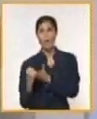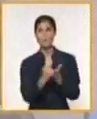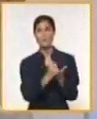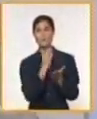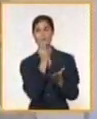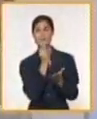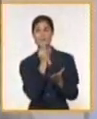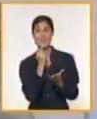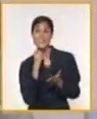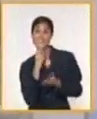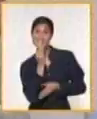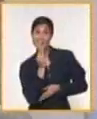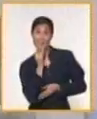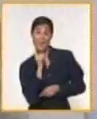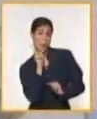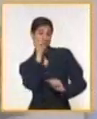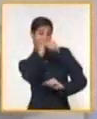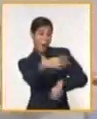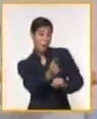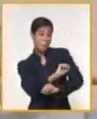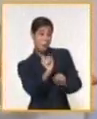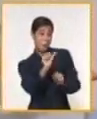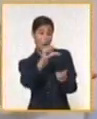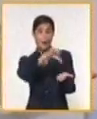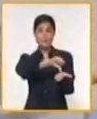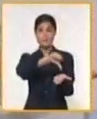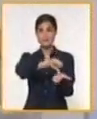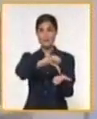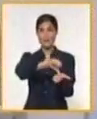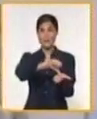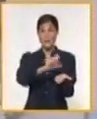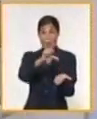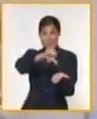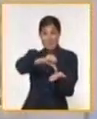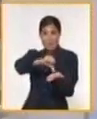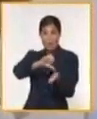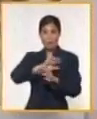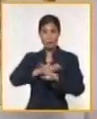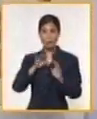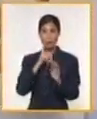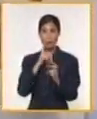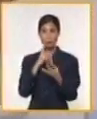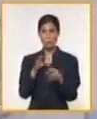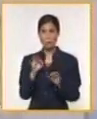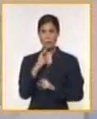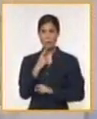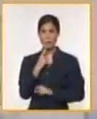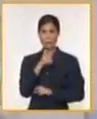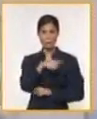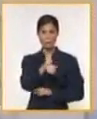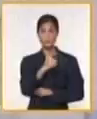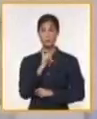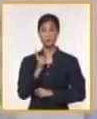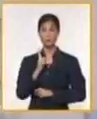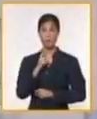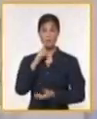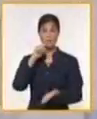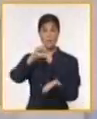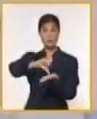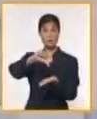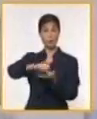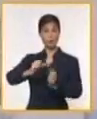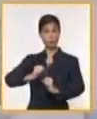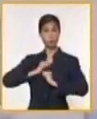habían tumbado uno de los drones más sofisticados que ellos tienen. Pero lo que sí es